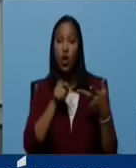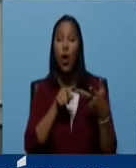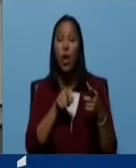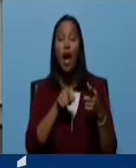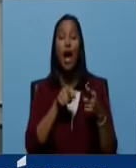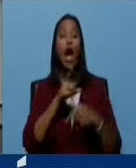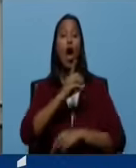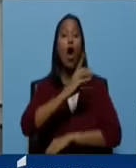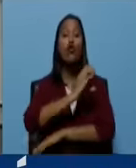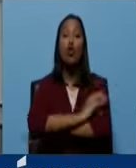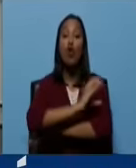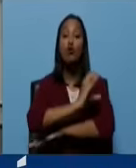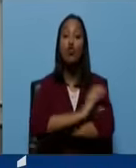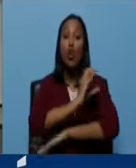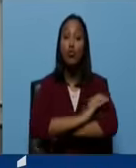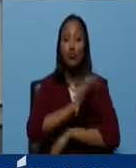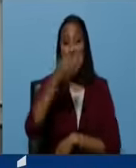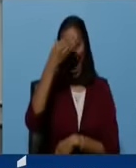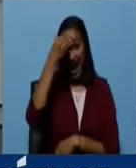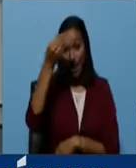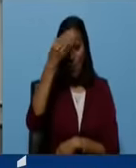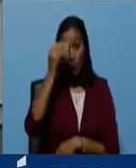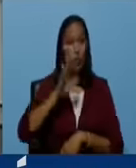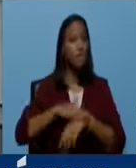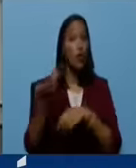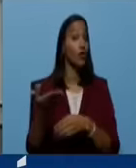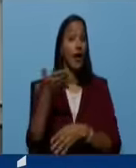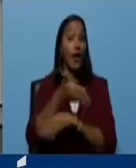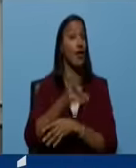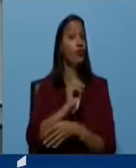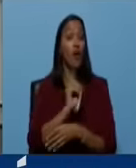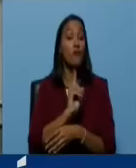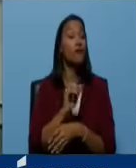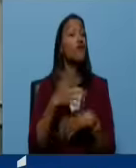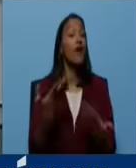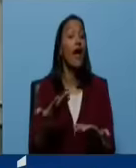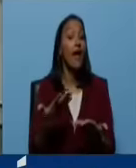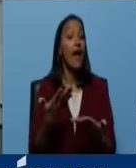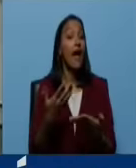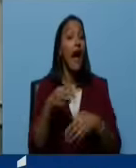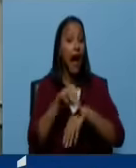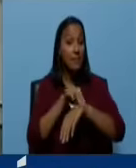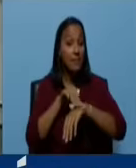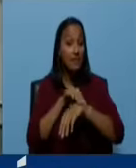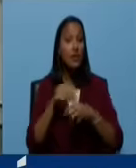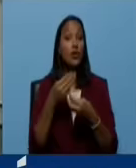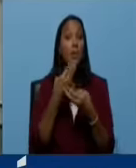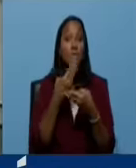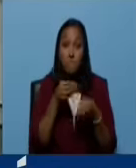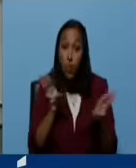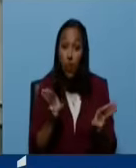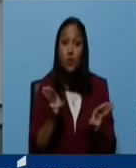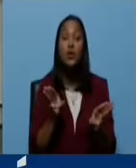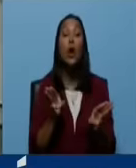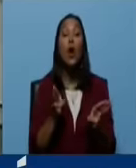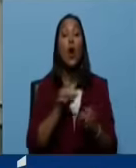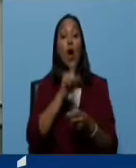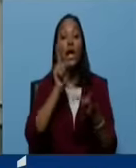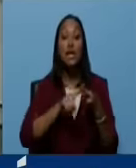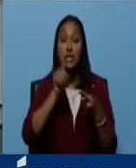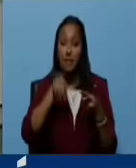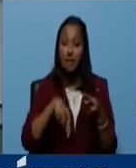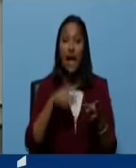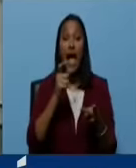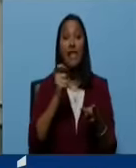asistir ante las instancias del Poder Judicial. El Ministerio Público, por requerimiento de la Sala Electoral, quien